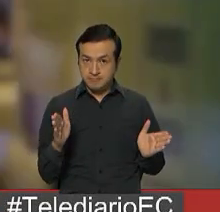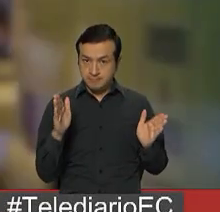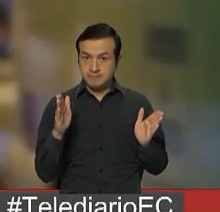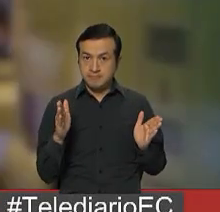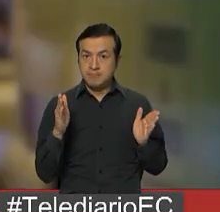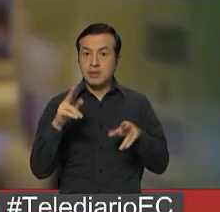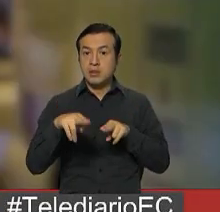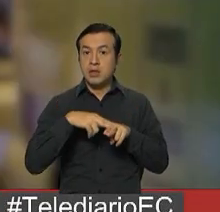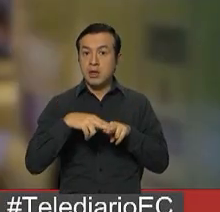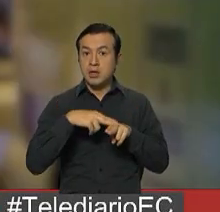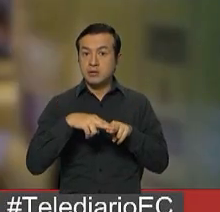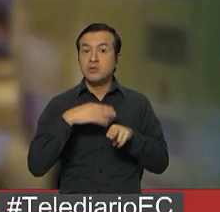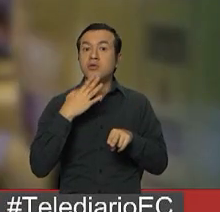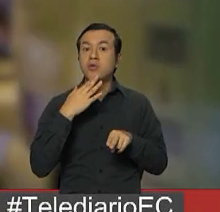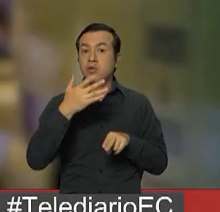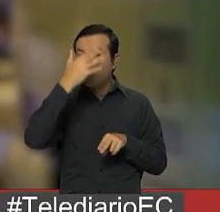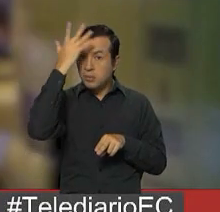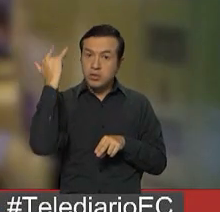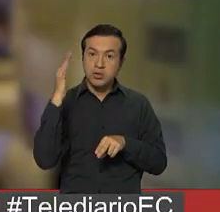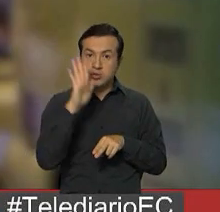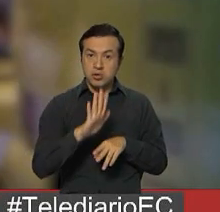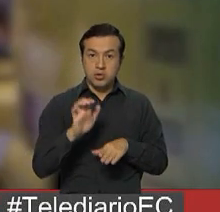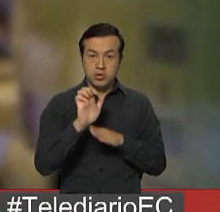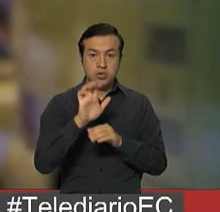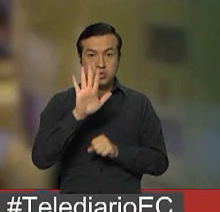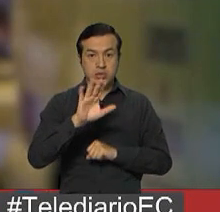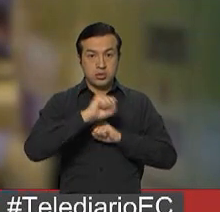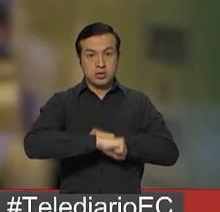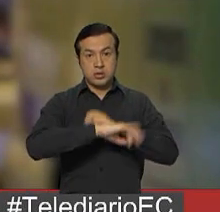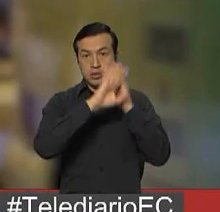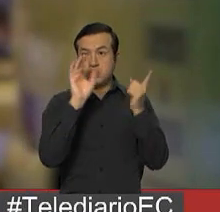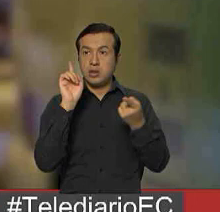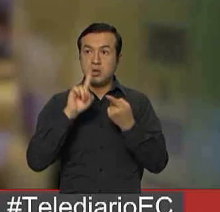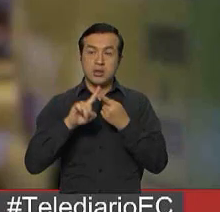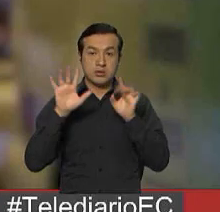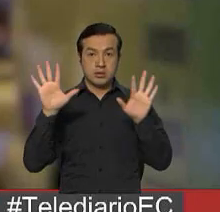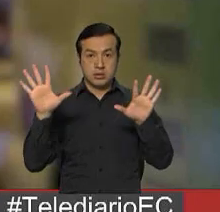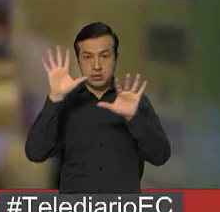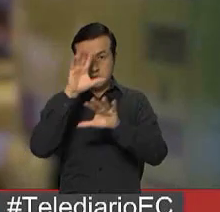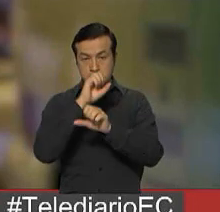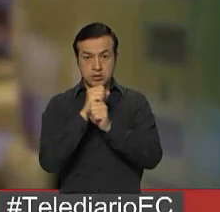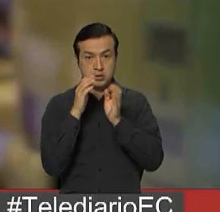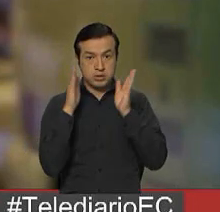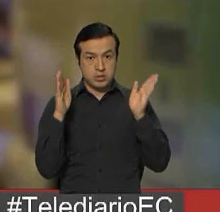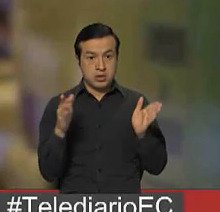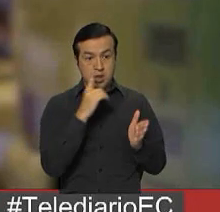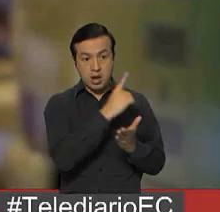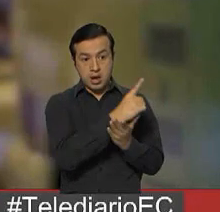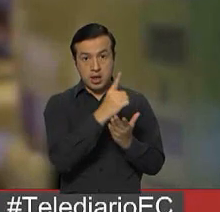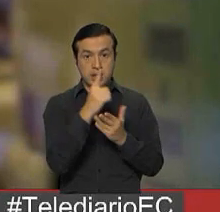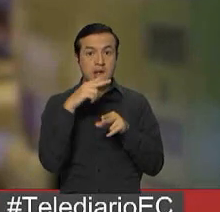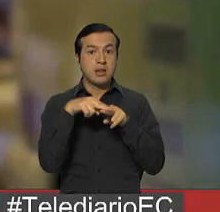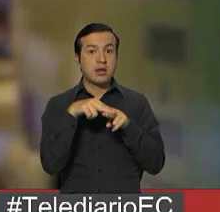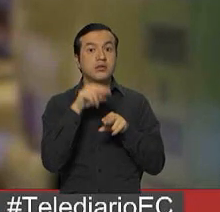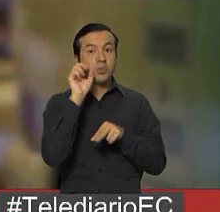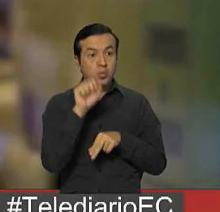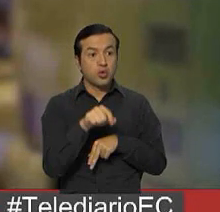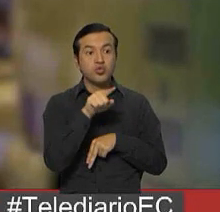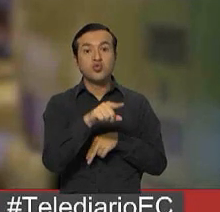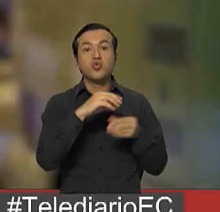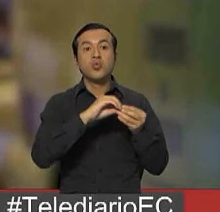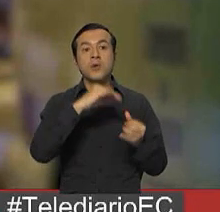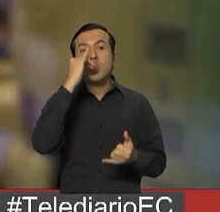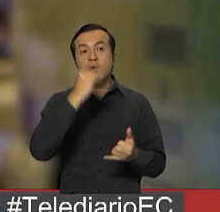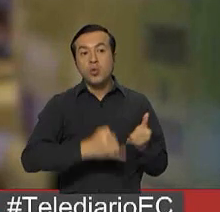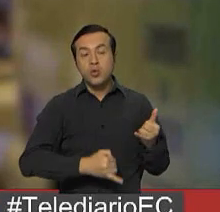el servicio de taxis amarillos en todo el país desde las 5 de la mañana hasta las 10 de la noche cada taxi podrá circular únicamente según